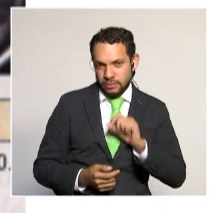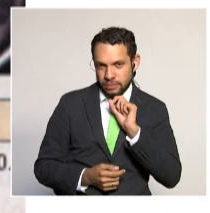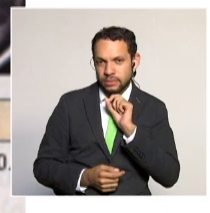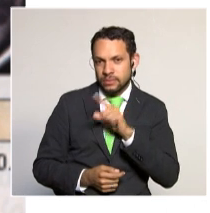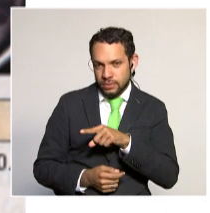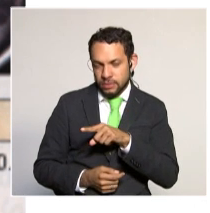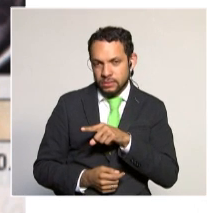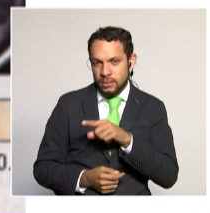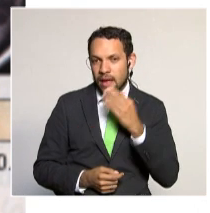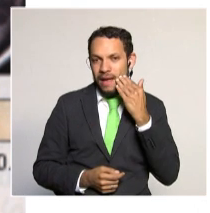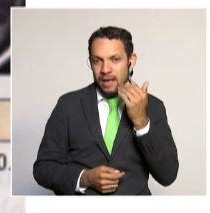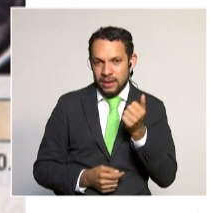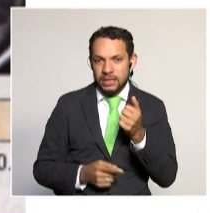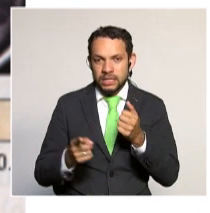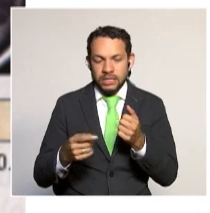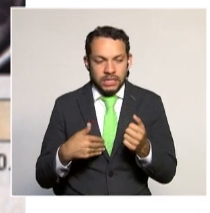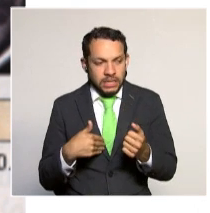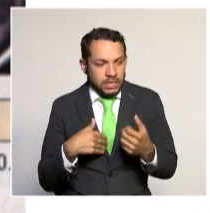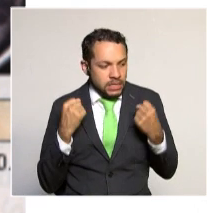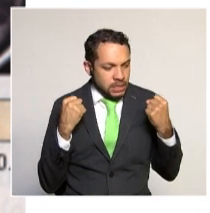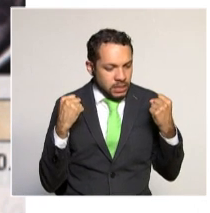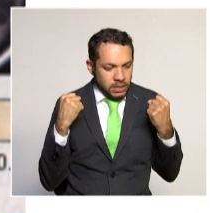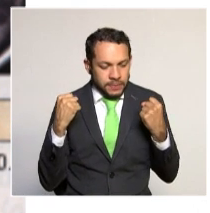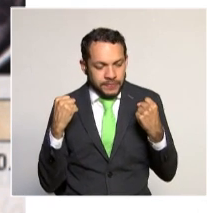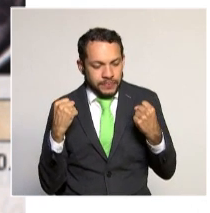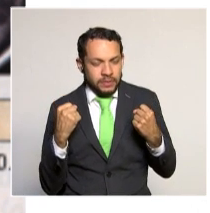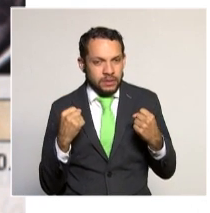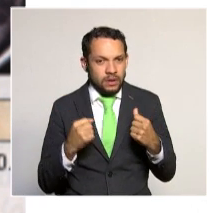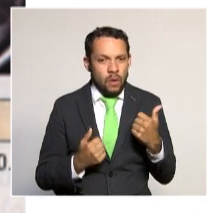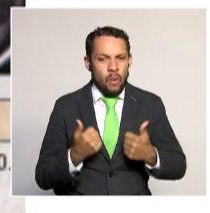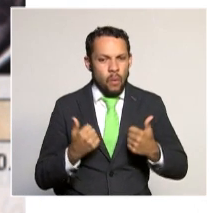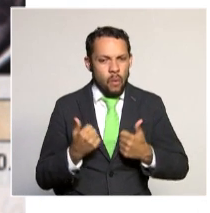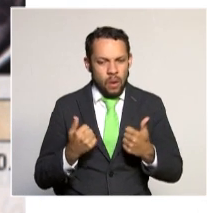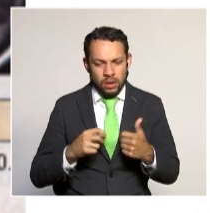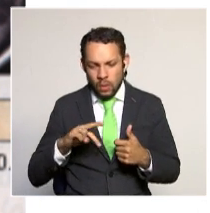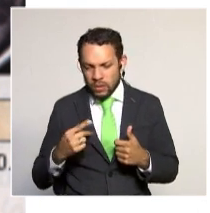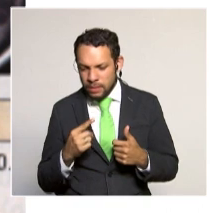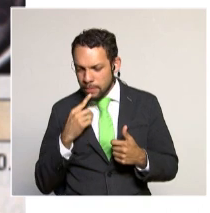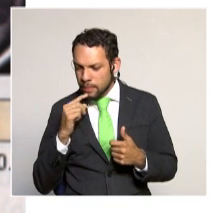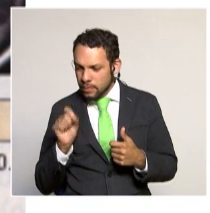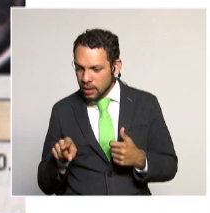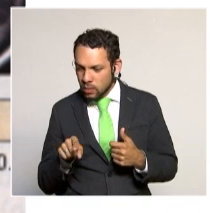la señora maneja mucho ansiedad. ¿Y cuál es la otra, Lina, la otra inquietud?